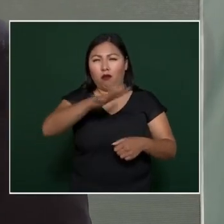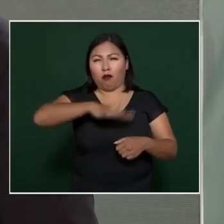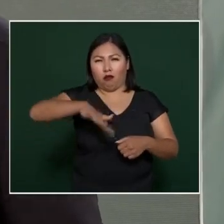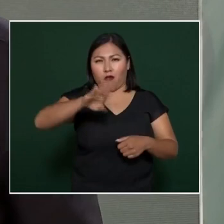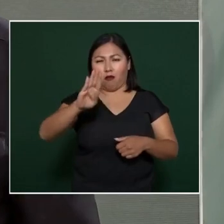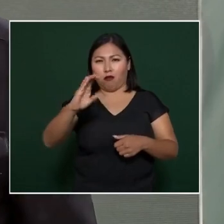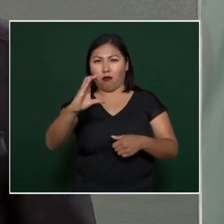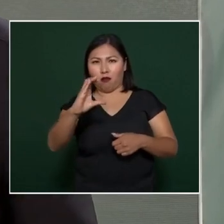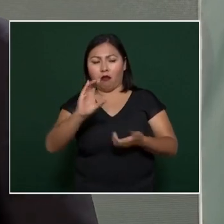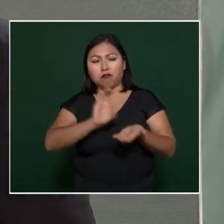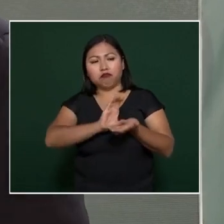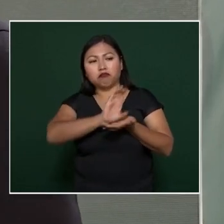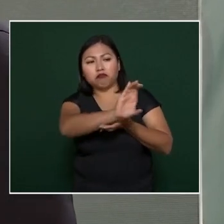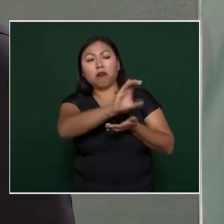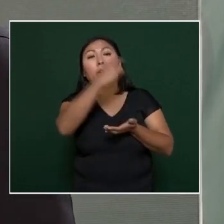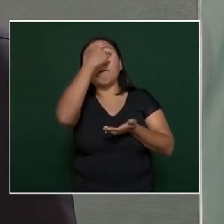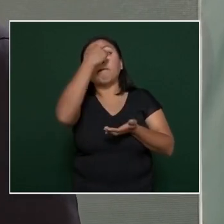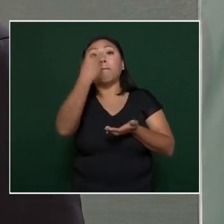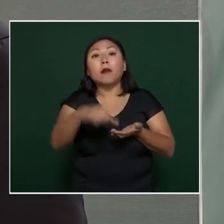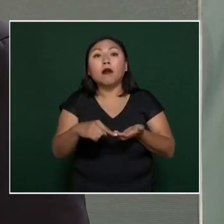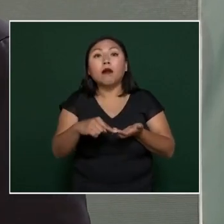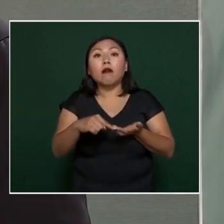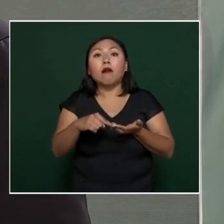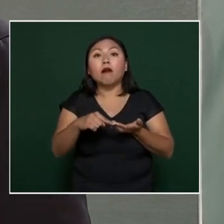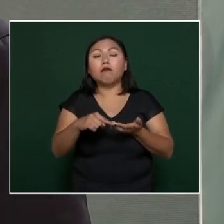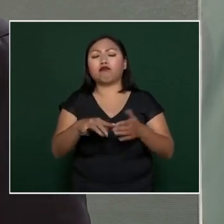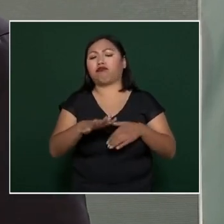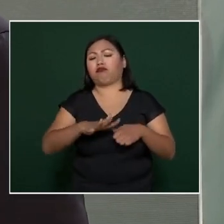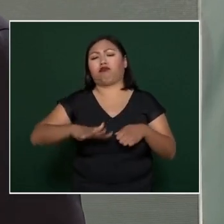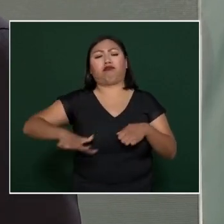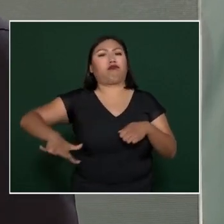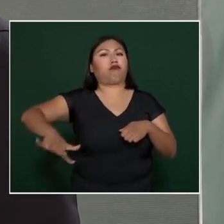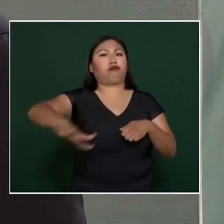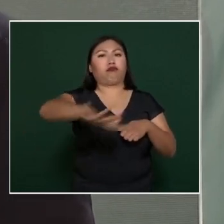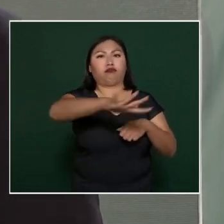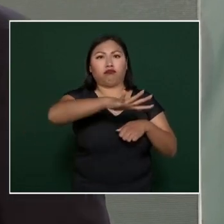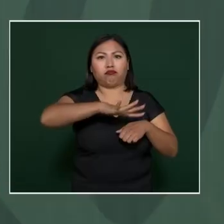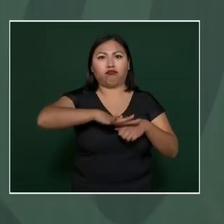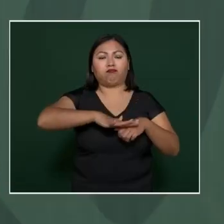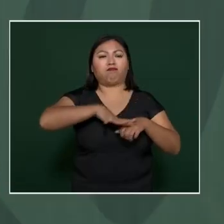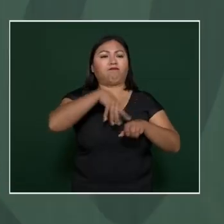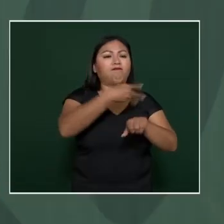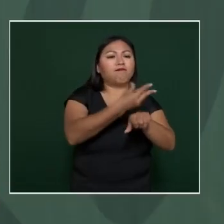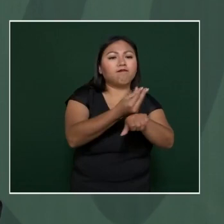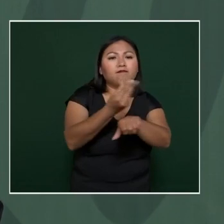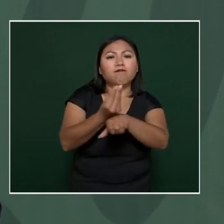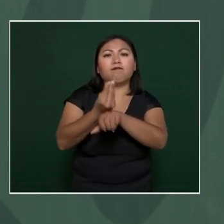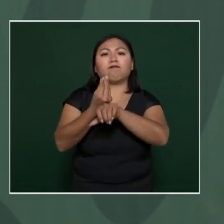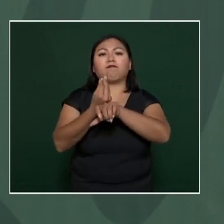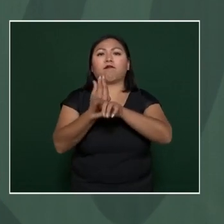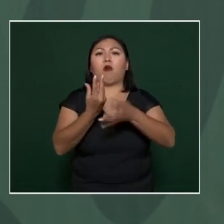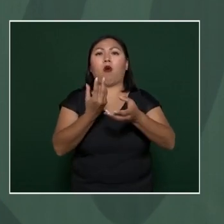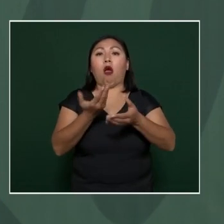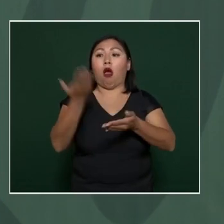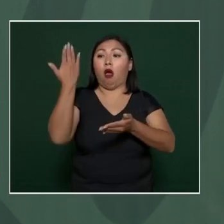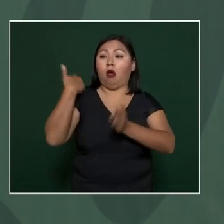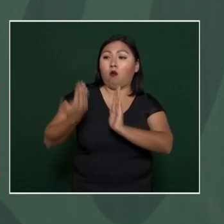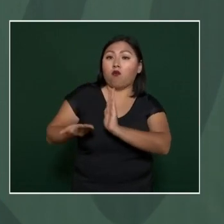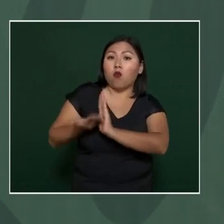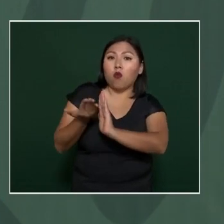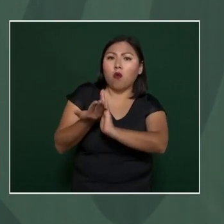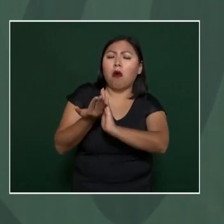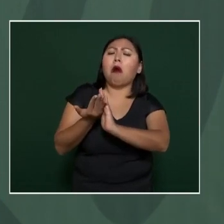para su mantenimiento Y este también ahí alegando no de que eh